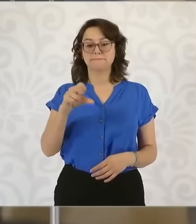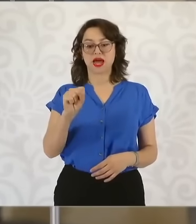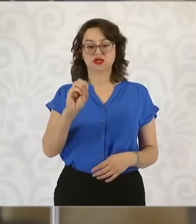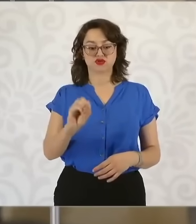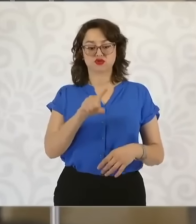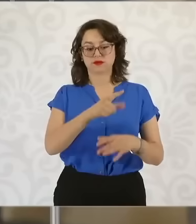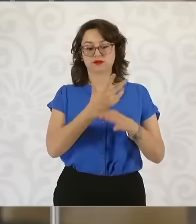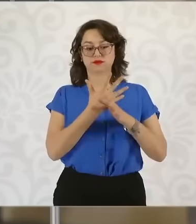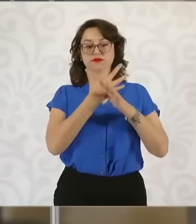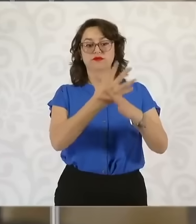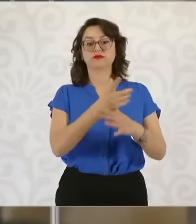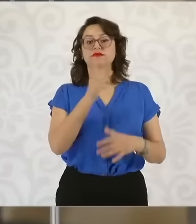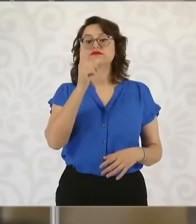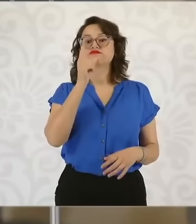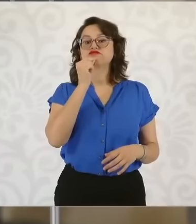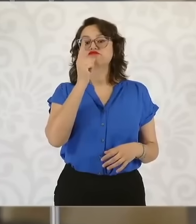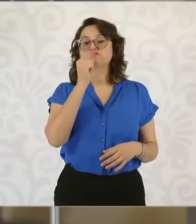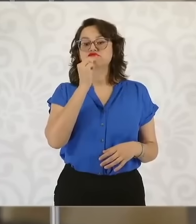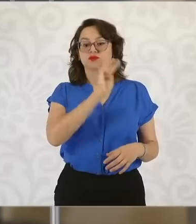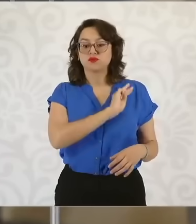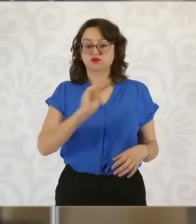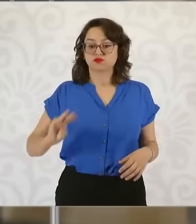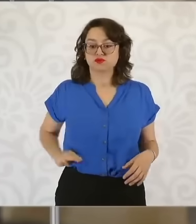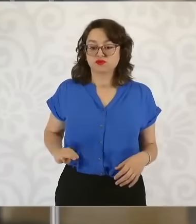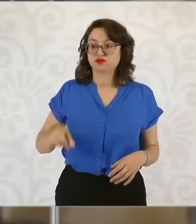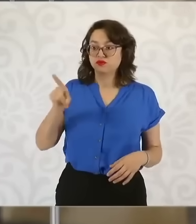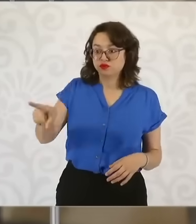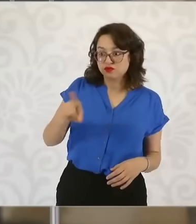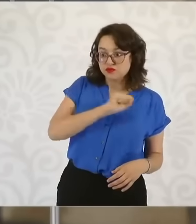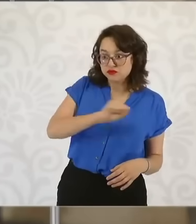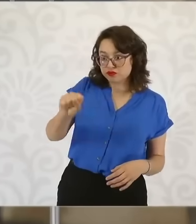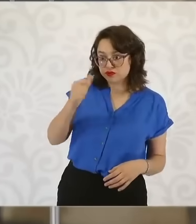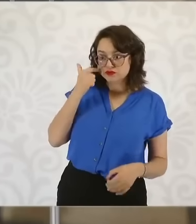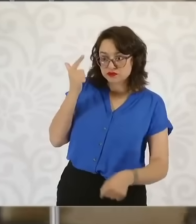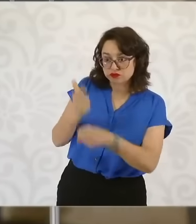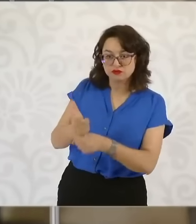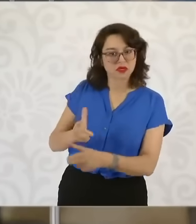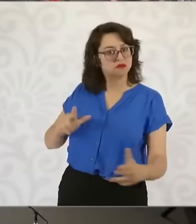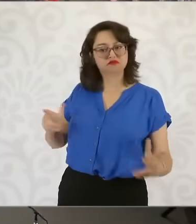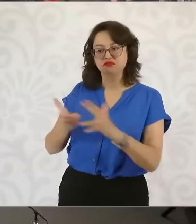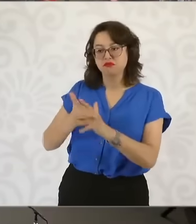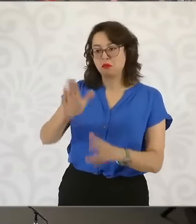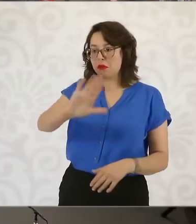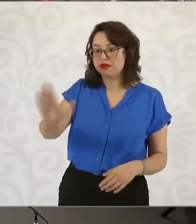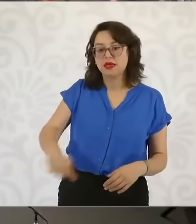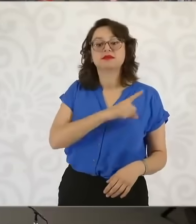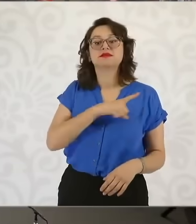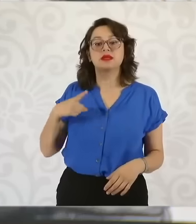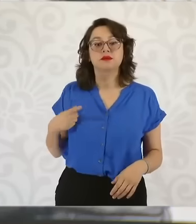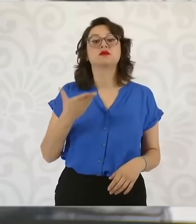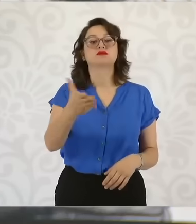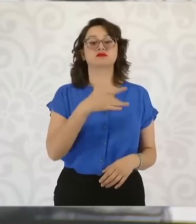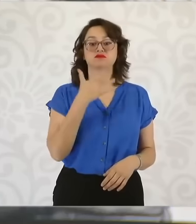policía municipal debe abatir a los delincuentes sin ninguna consideración. Pues está mal.